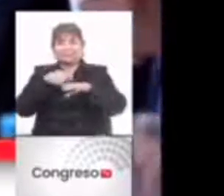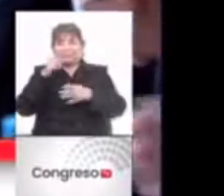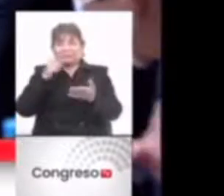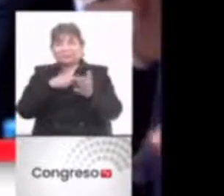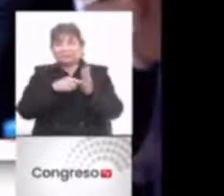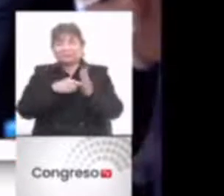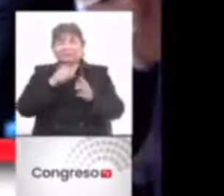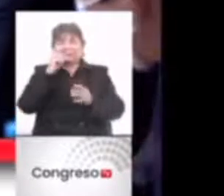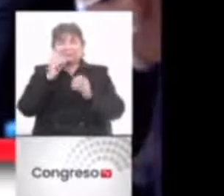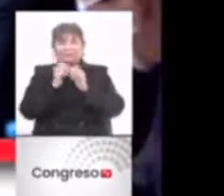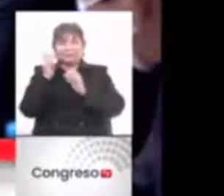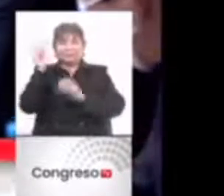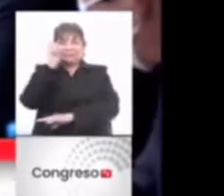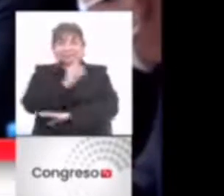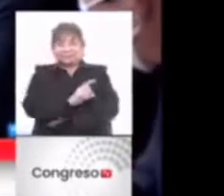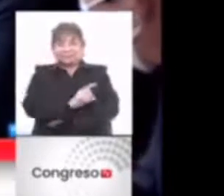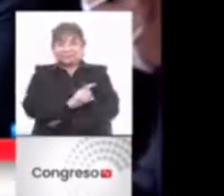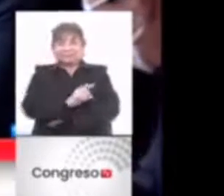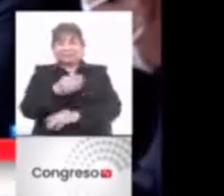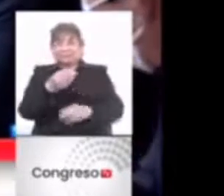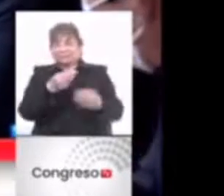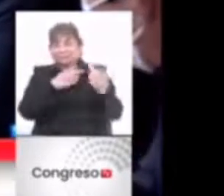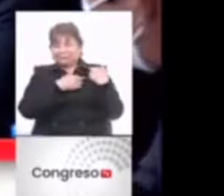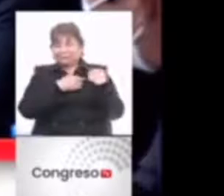que un comandante general puede durar un día en el cargo.